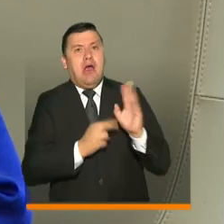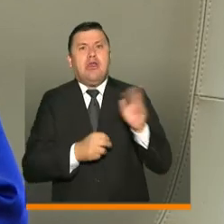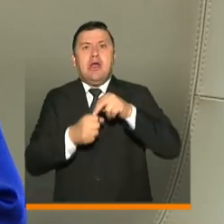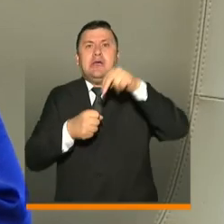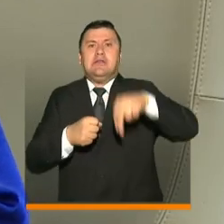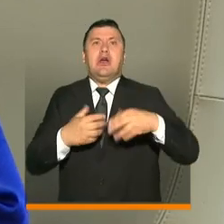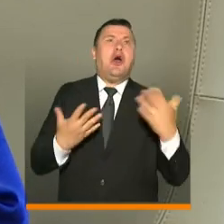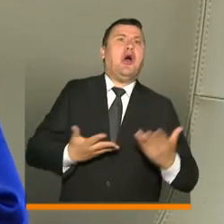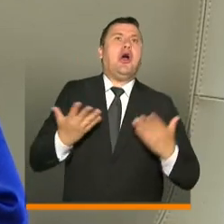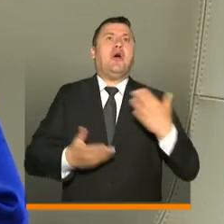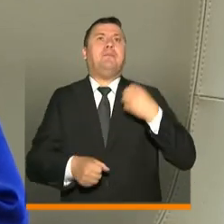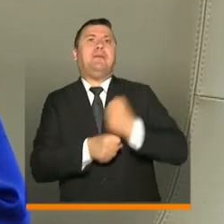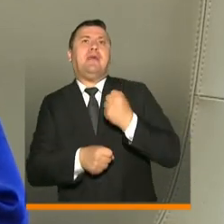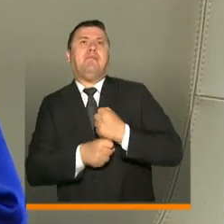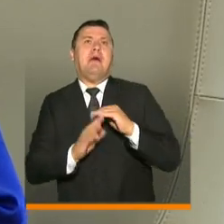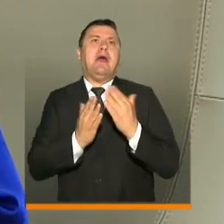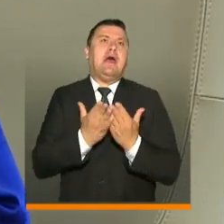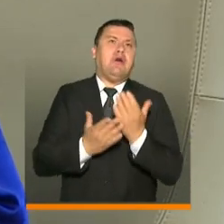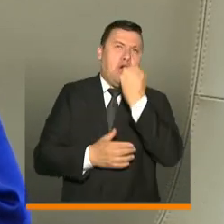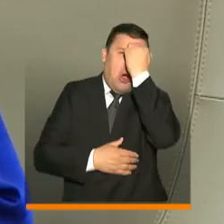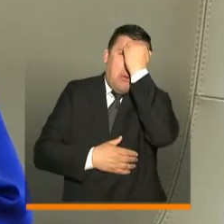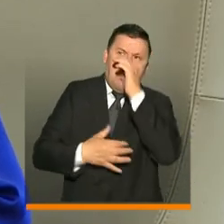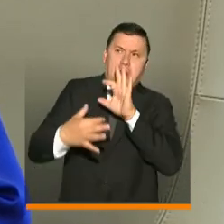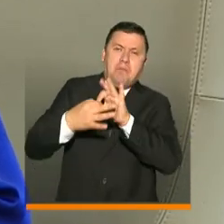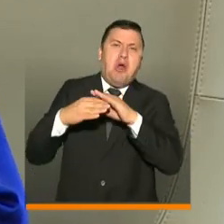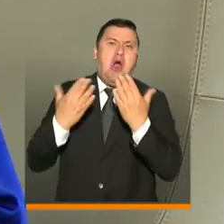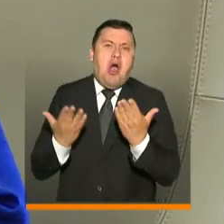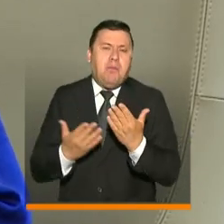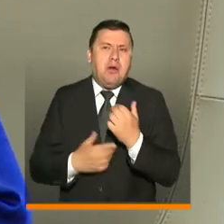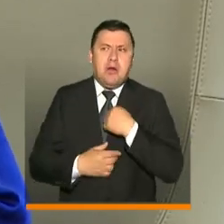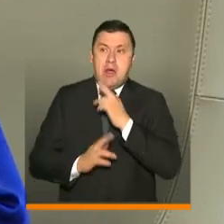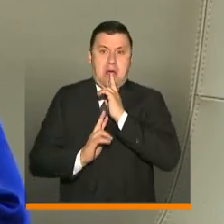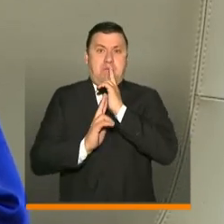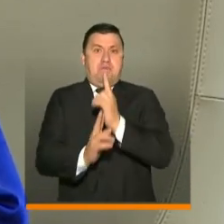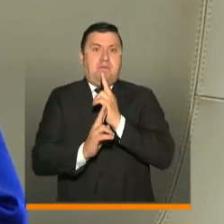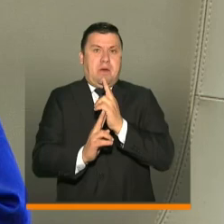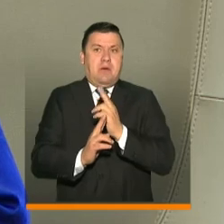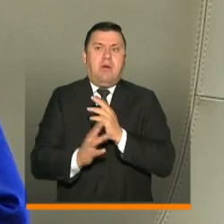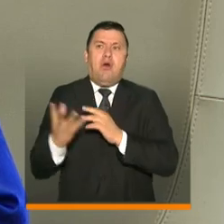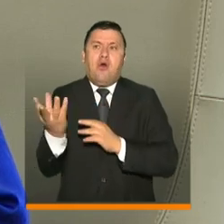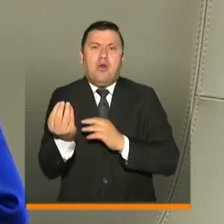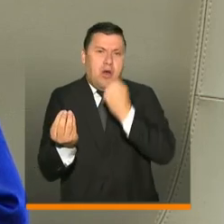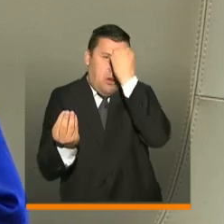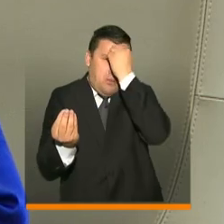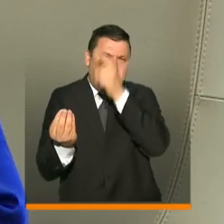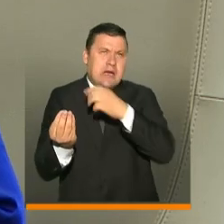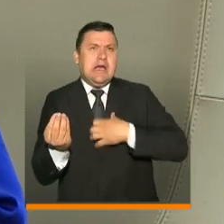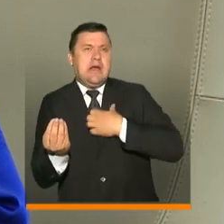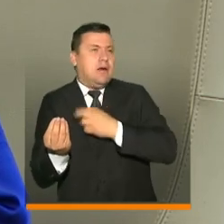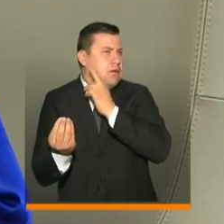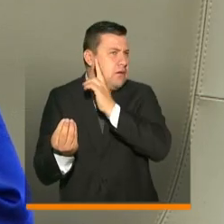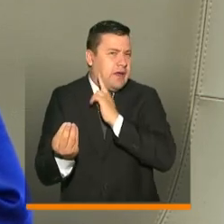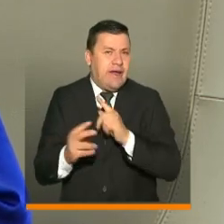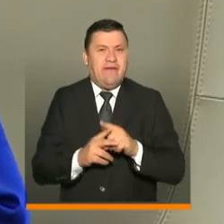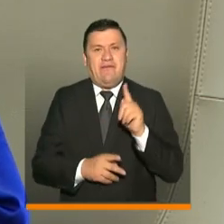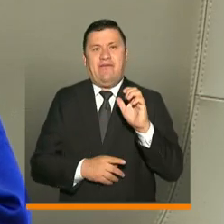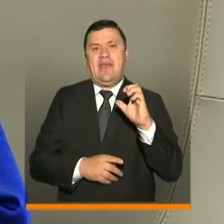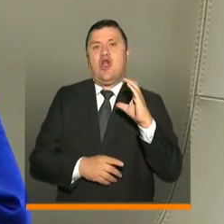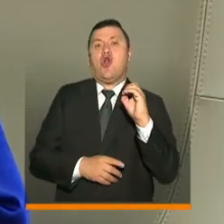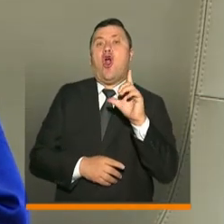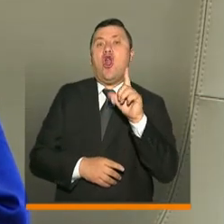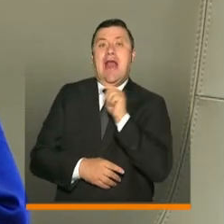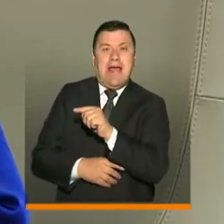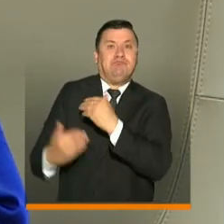es cómo estamos trabajando con los maestros, cómo le respondemos y escuchamos al gremio de los maestros, a FECODE. Y yo creo que es